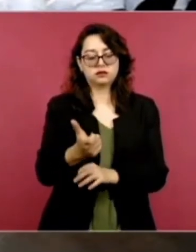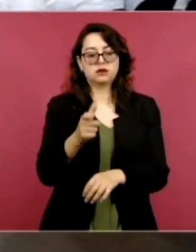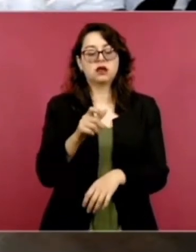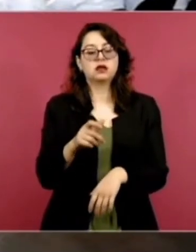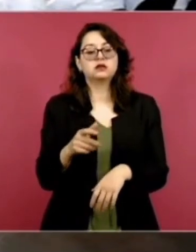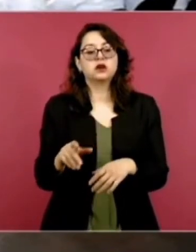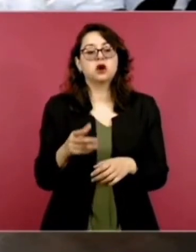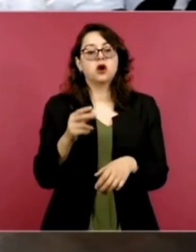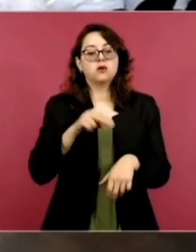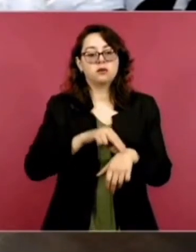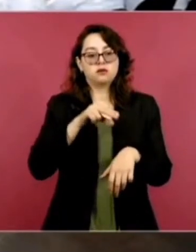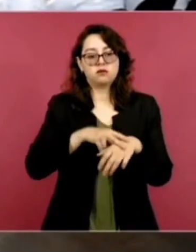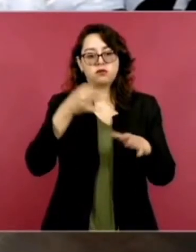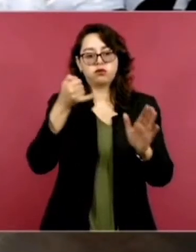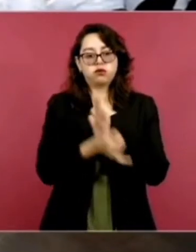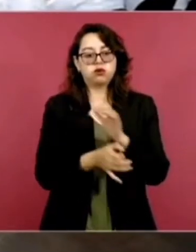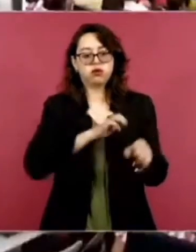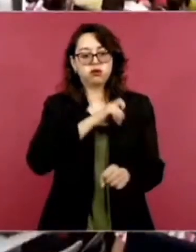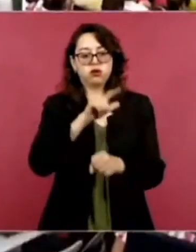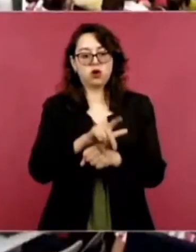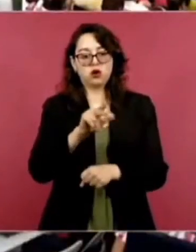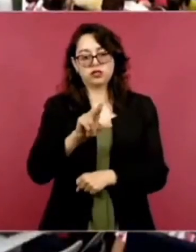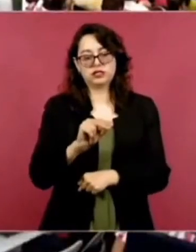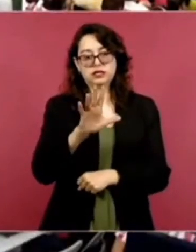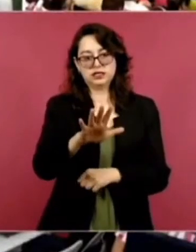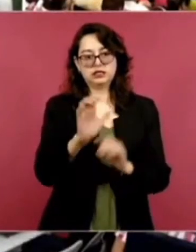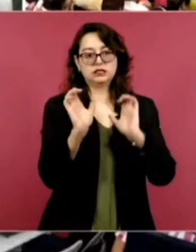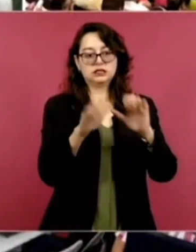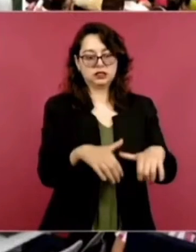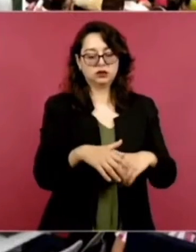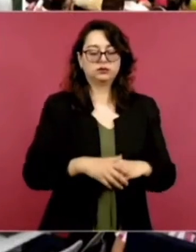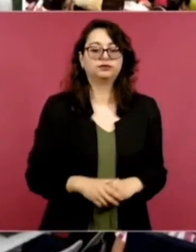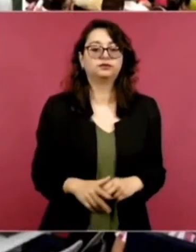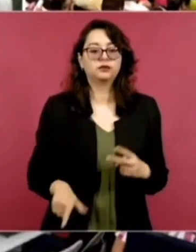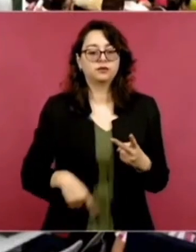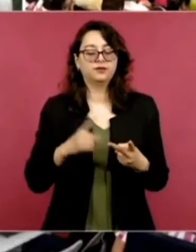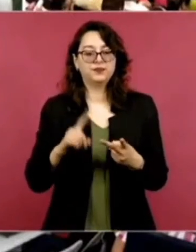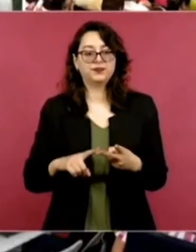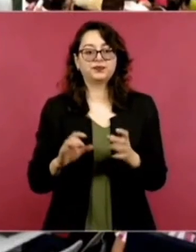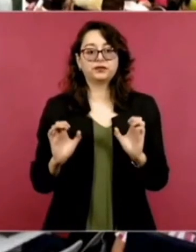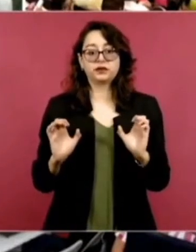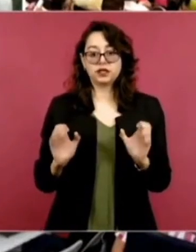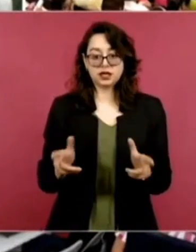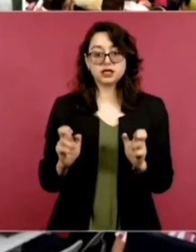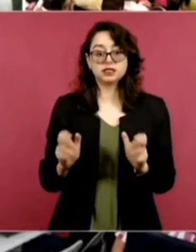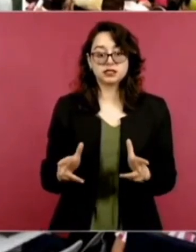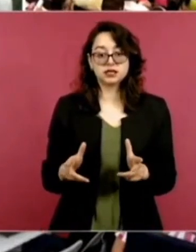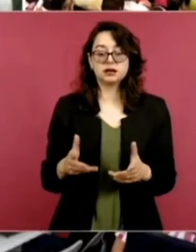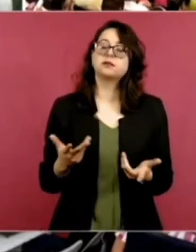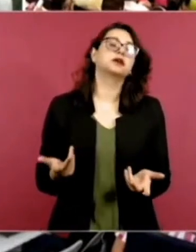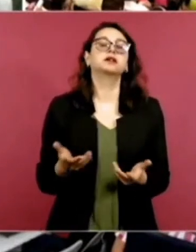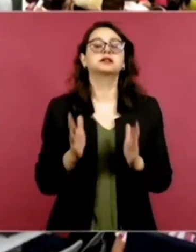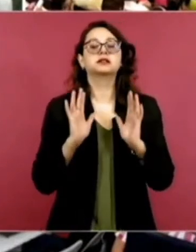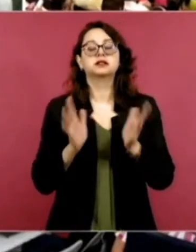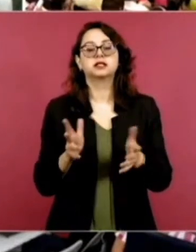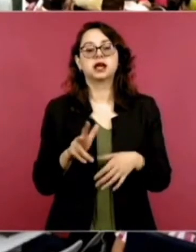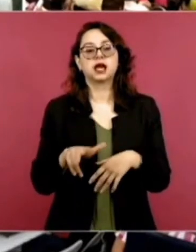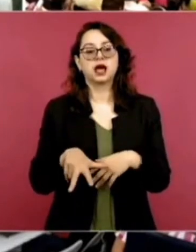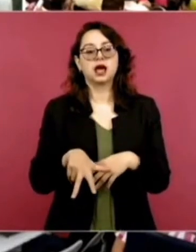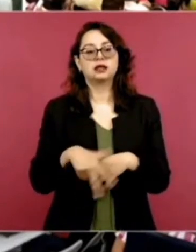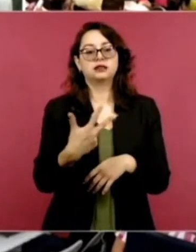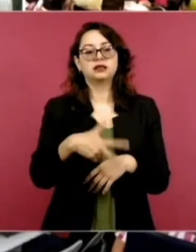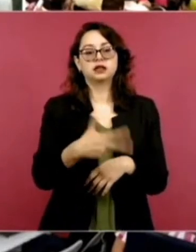especialistas. En el caso de Chiapas, también ya de reciente incorporación, Ha habido mantenimiento en 13 de 49